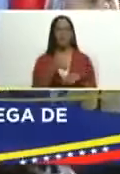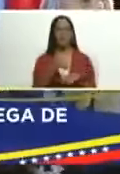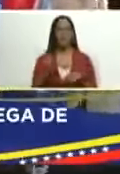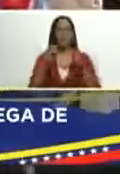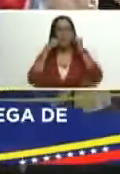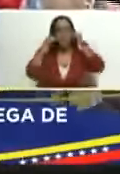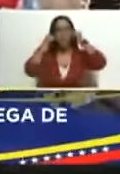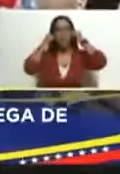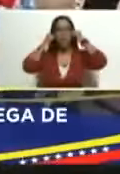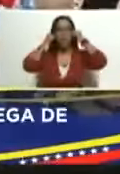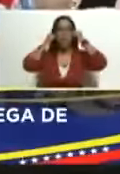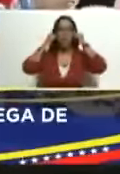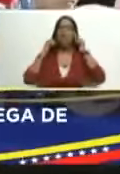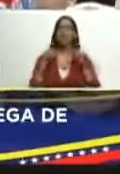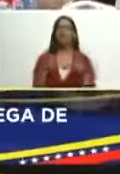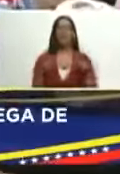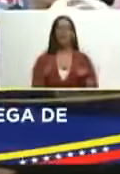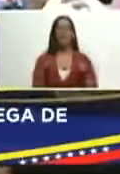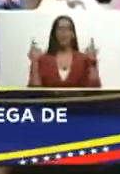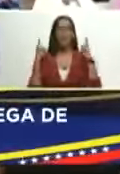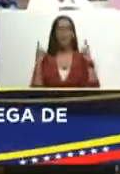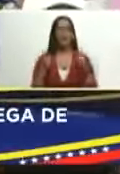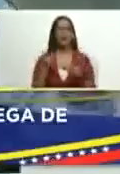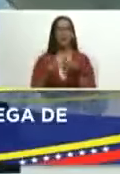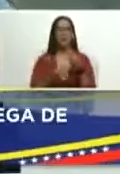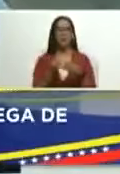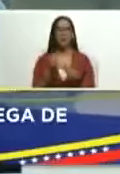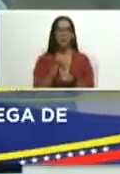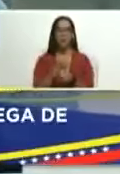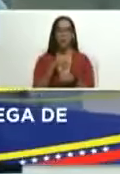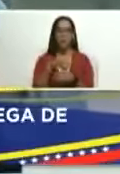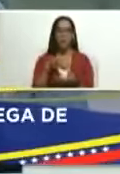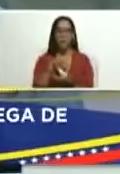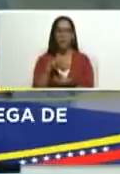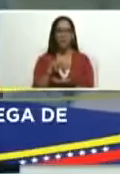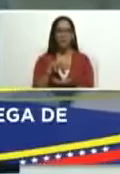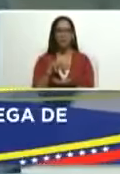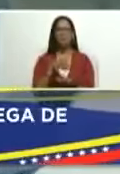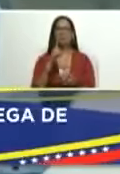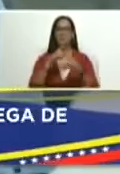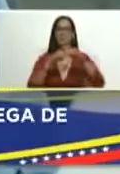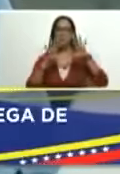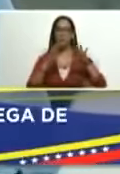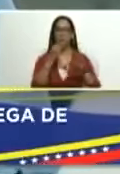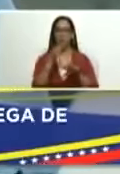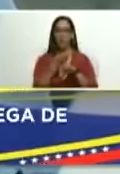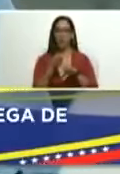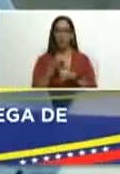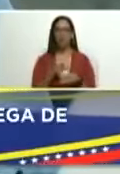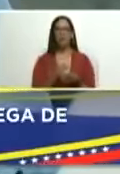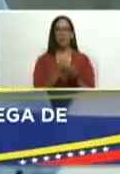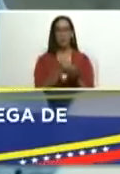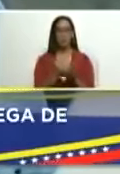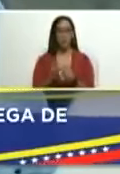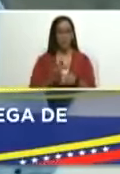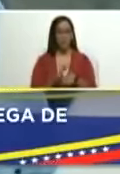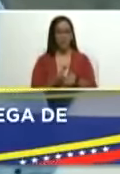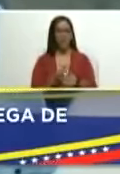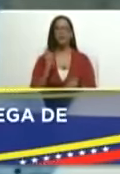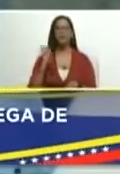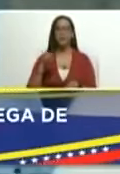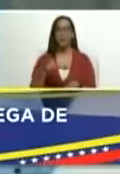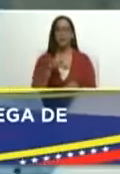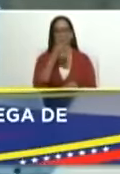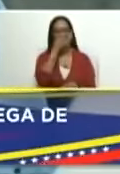en cada rincón de La Guaira, donde es tramitado un problema a través del 1x10 del gobierno, no solamente en ayudas médicas, sino